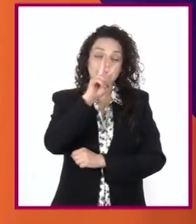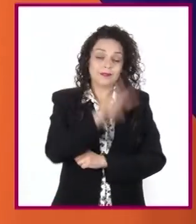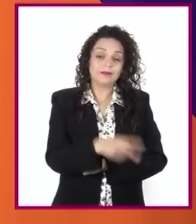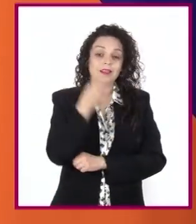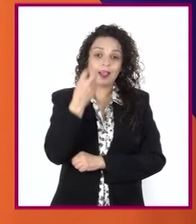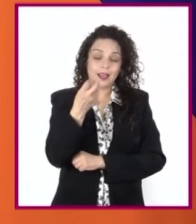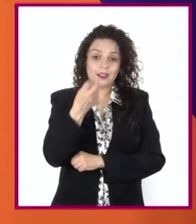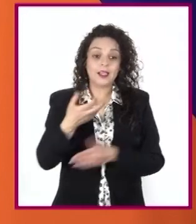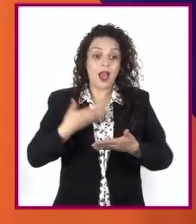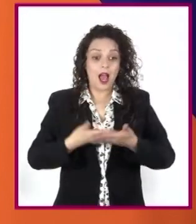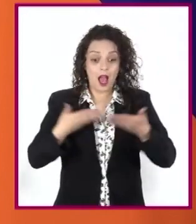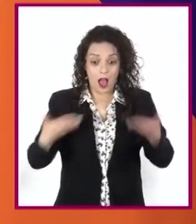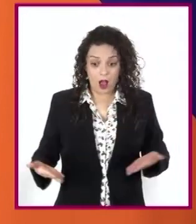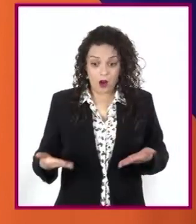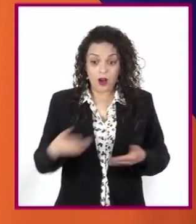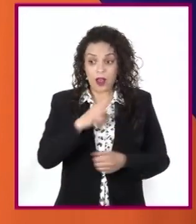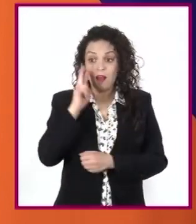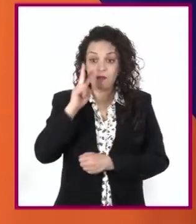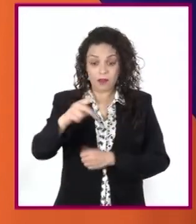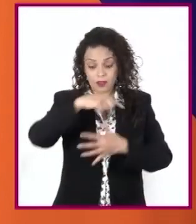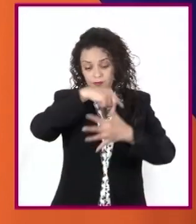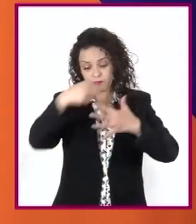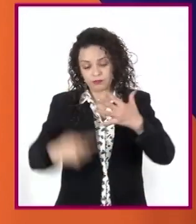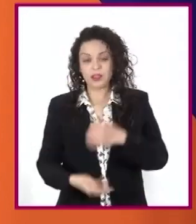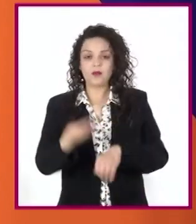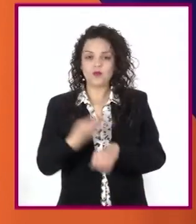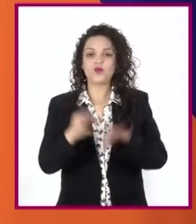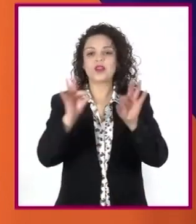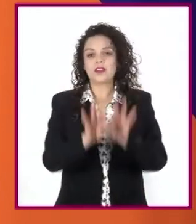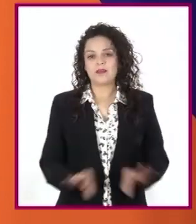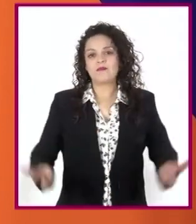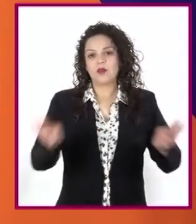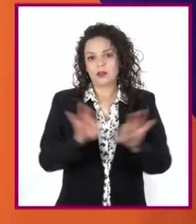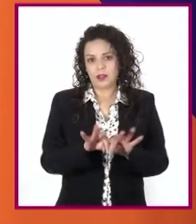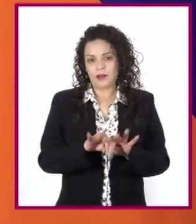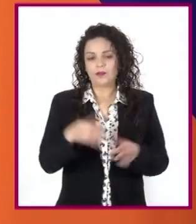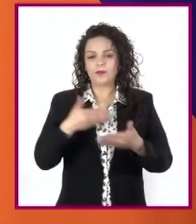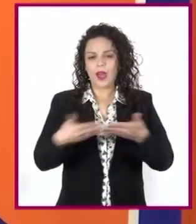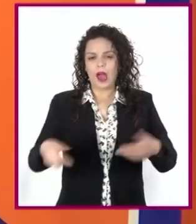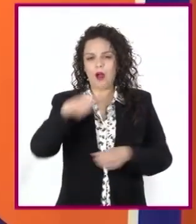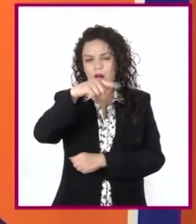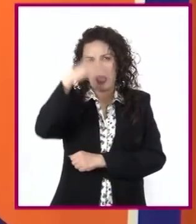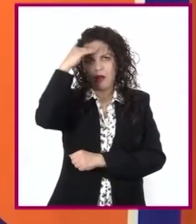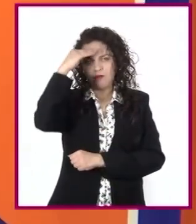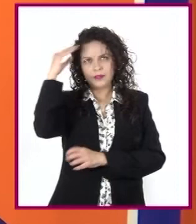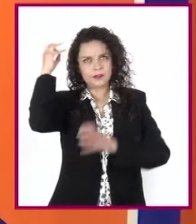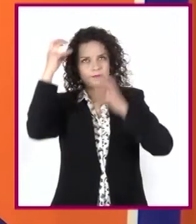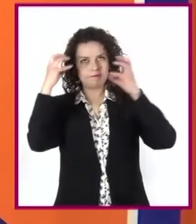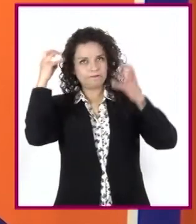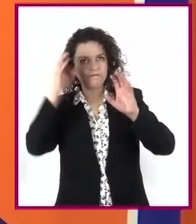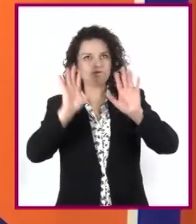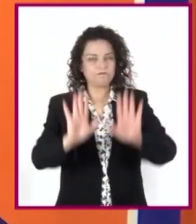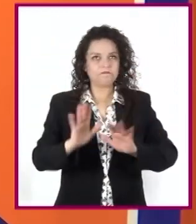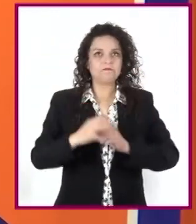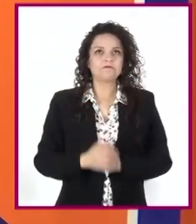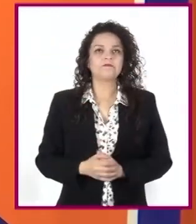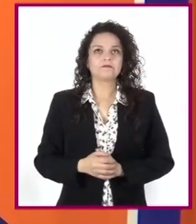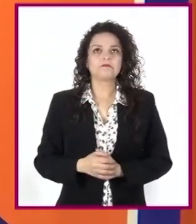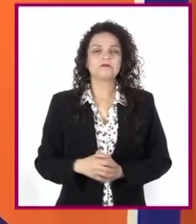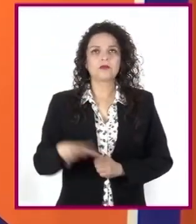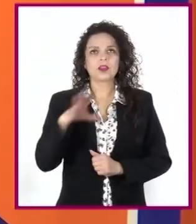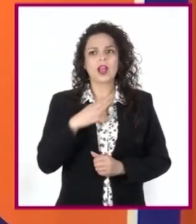hemos visto hasta ahora en esta sesión. Ahora reflexionemos un poco. Es común encontrarse trabajos